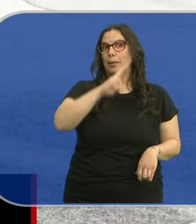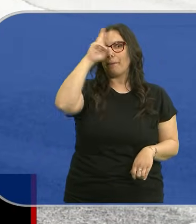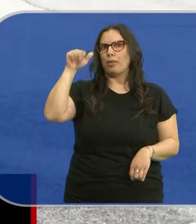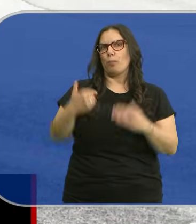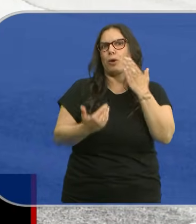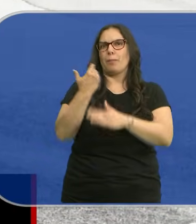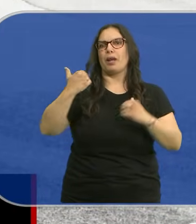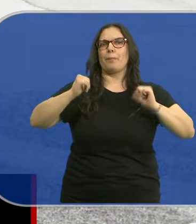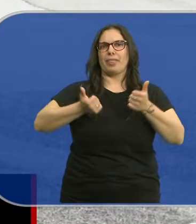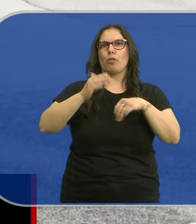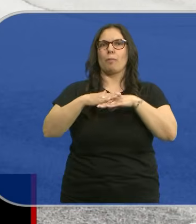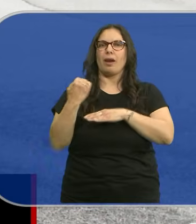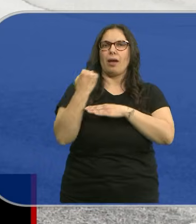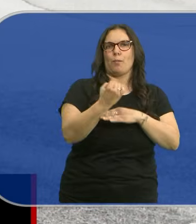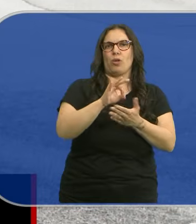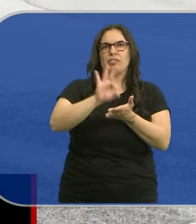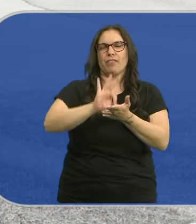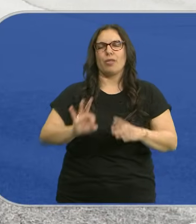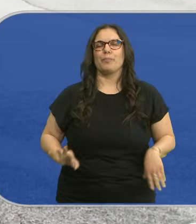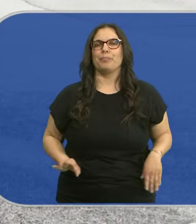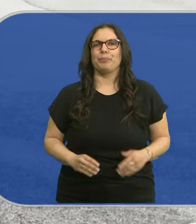esta misma mañana para reforzar el servicio.